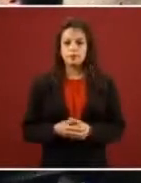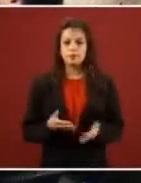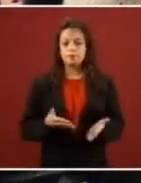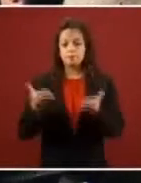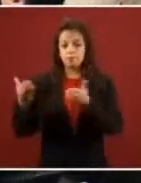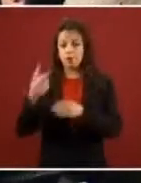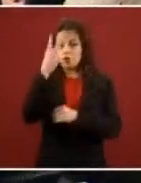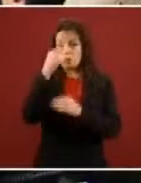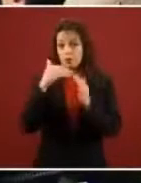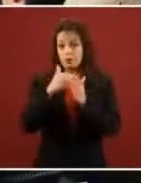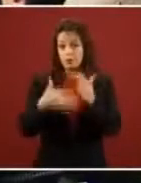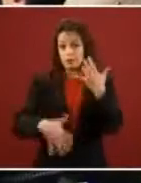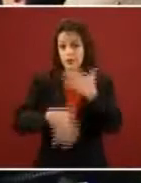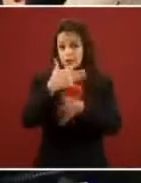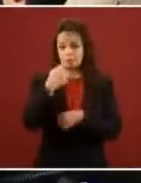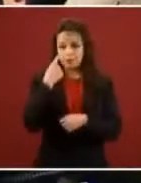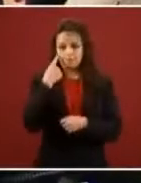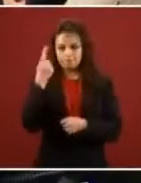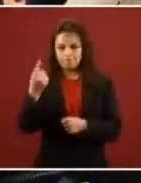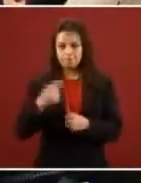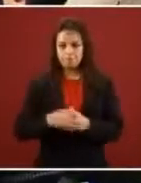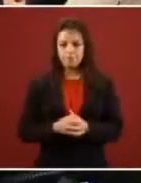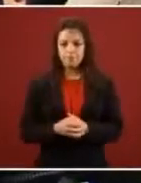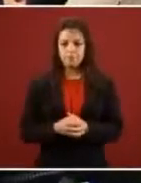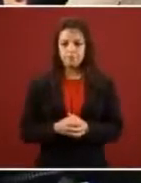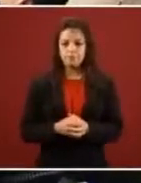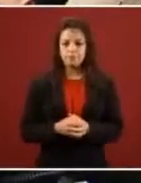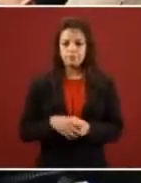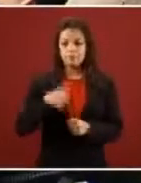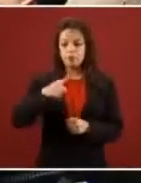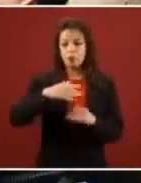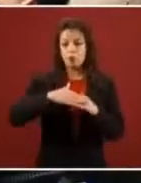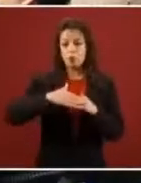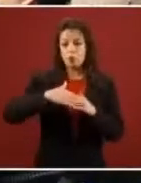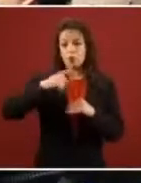¿2015 nada más? Mira la tendencia.